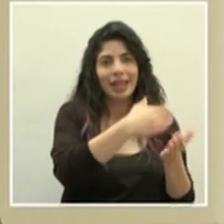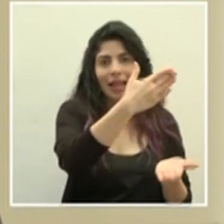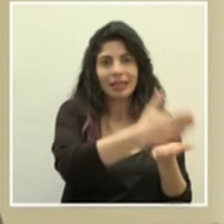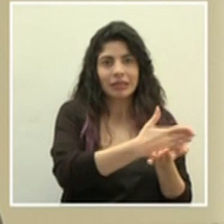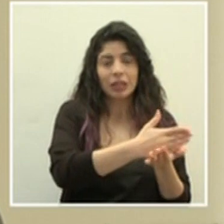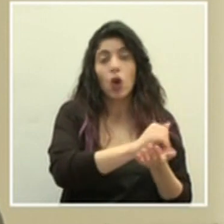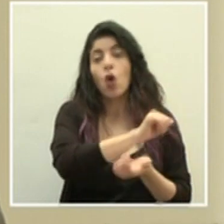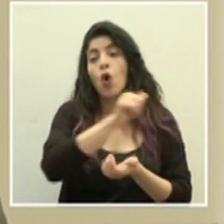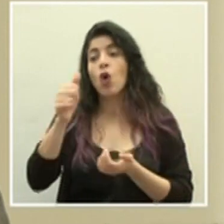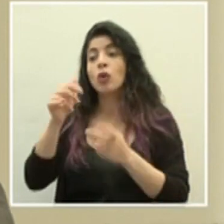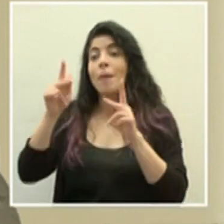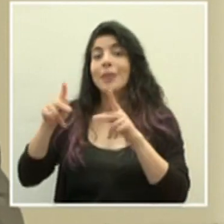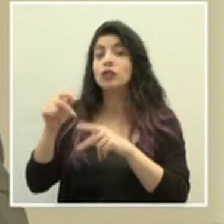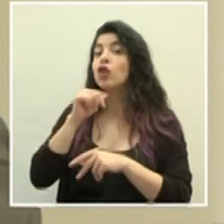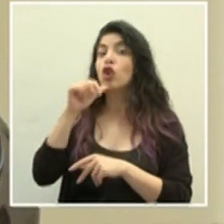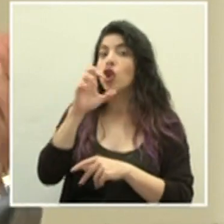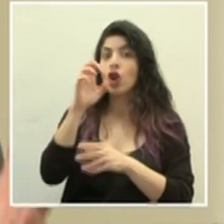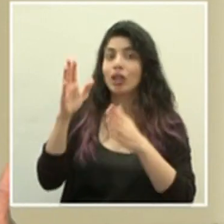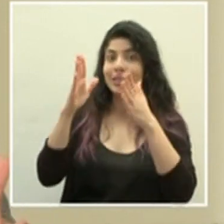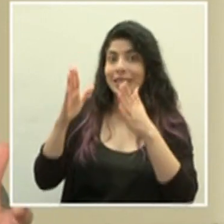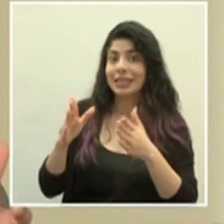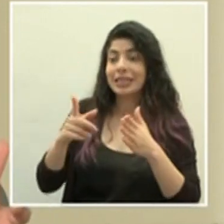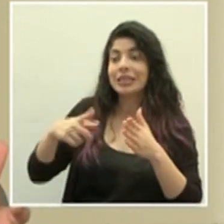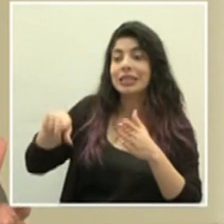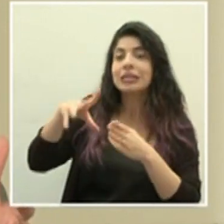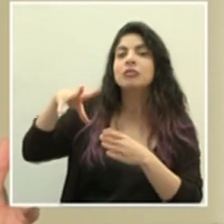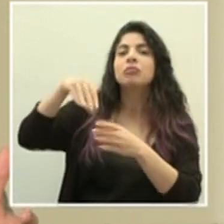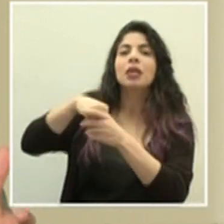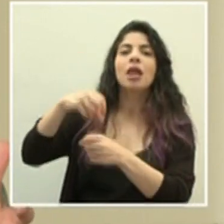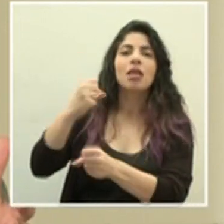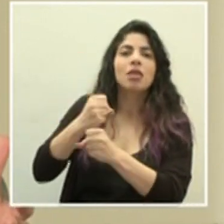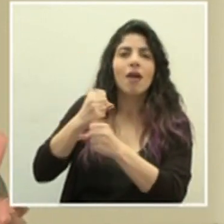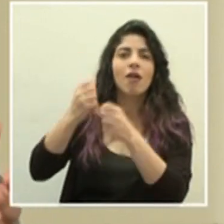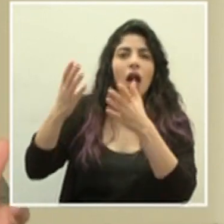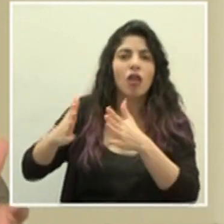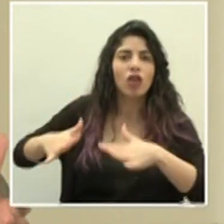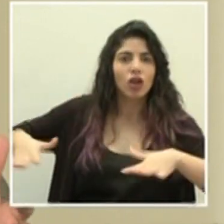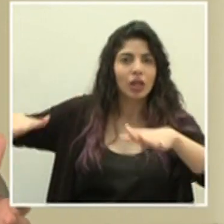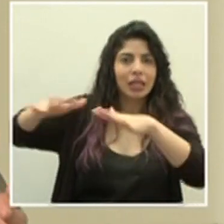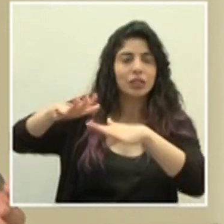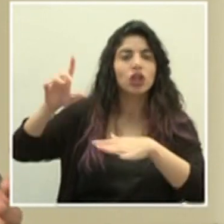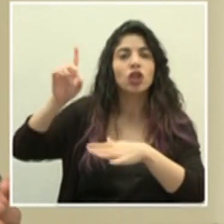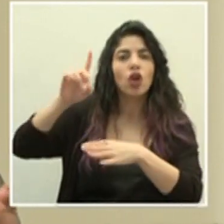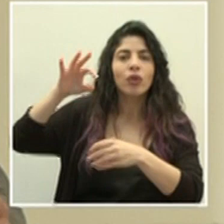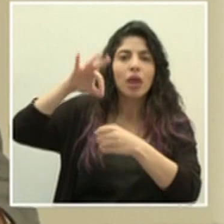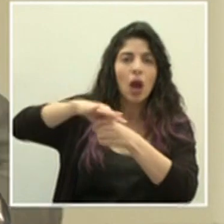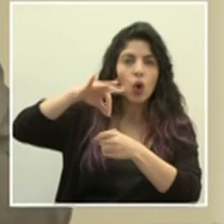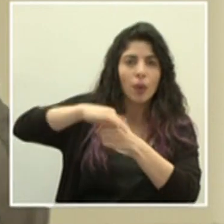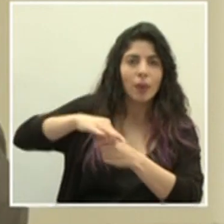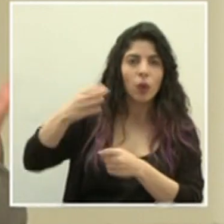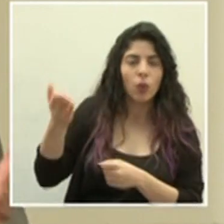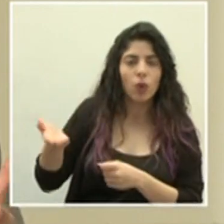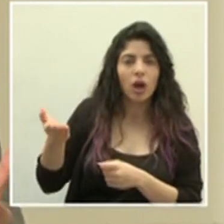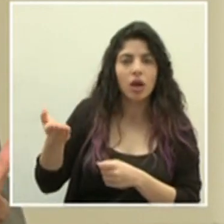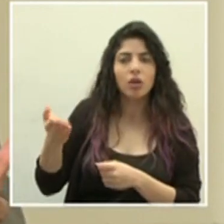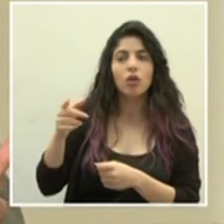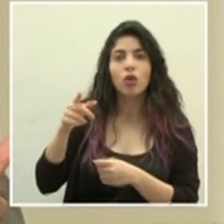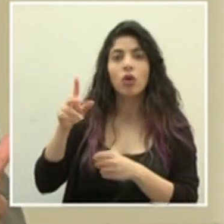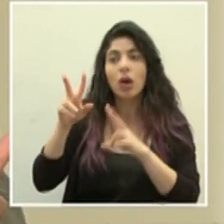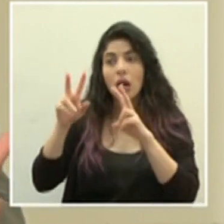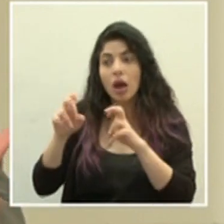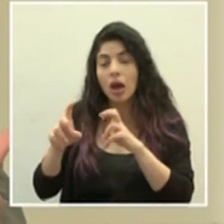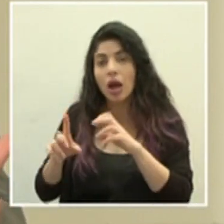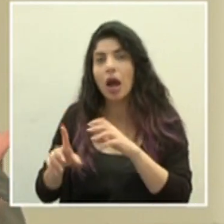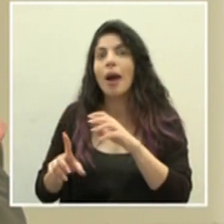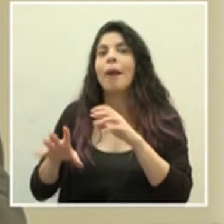la población no costarricense que forma parte de la fuerza laboral en el sector agropecuario, que es diagnosticada